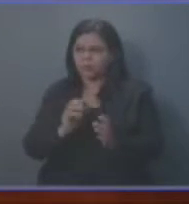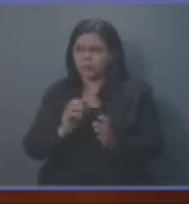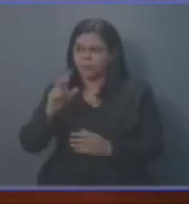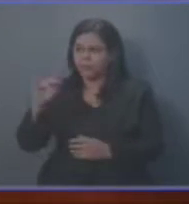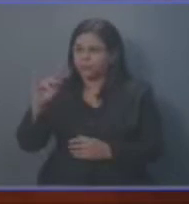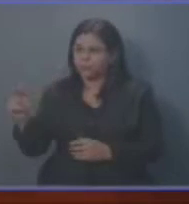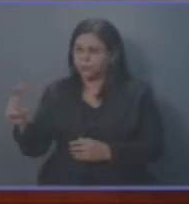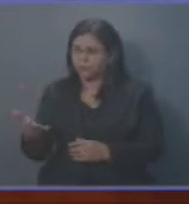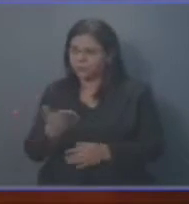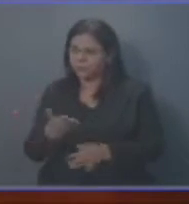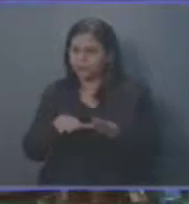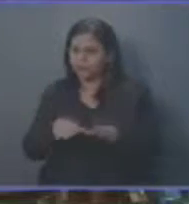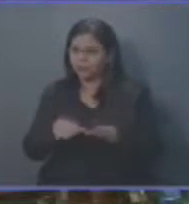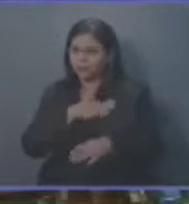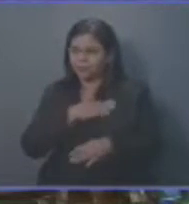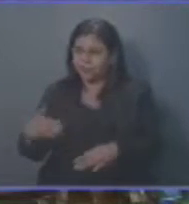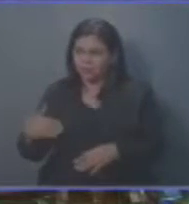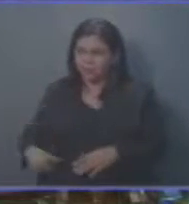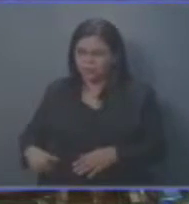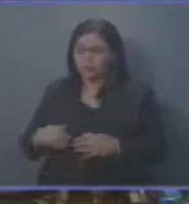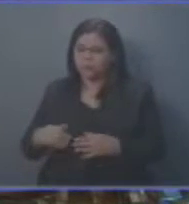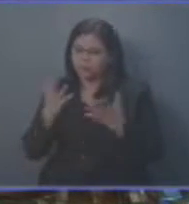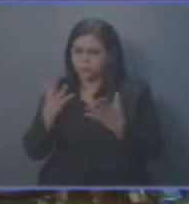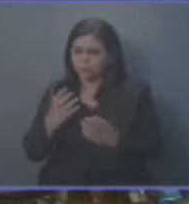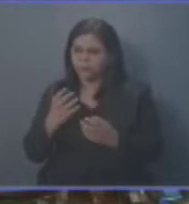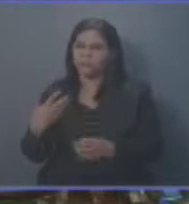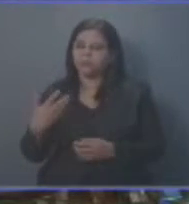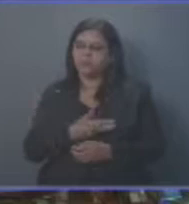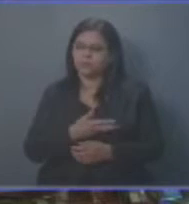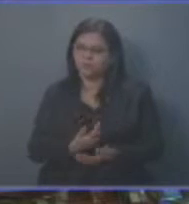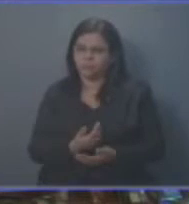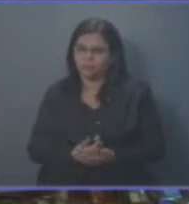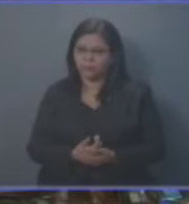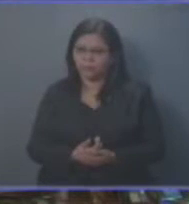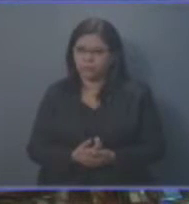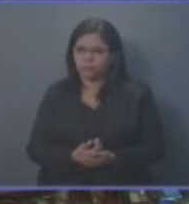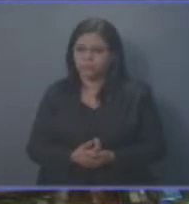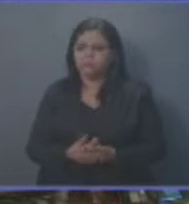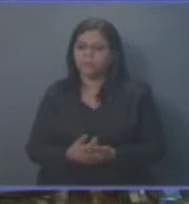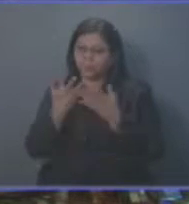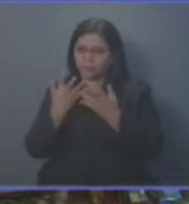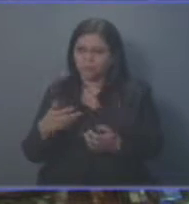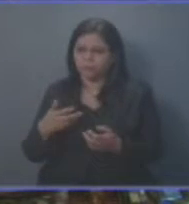Muchas gracias, presidente Funciones. Era para introducir